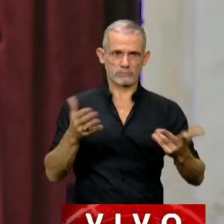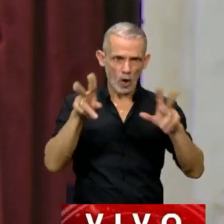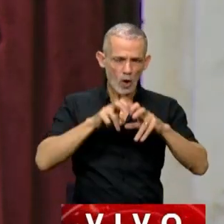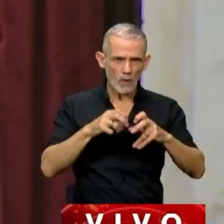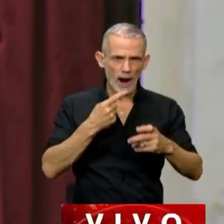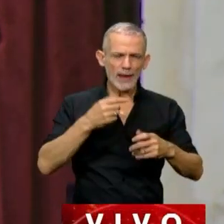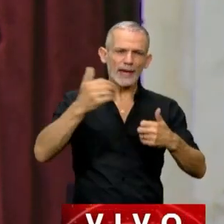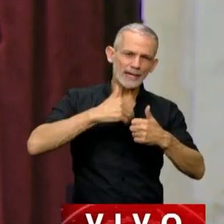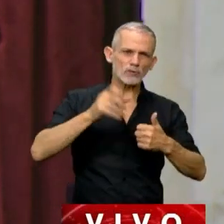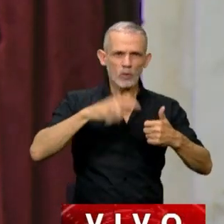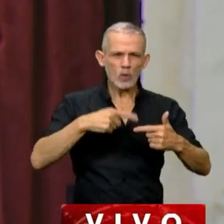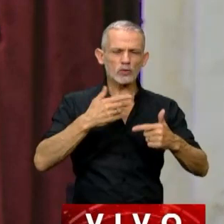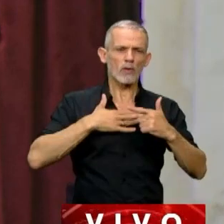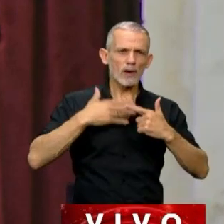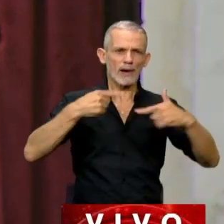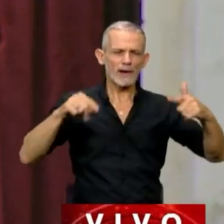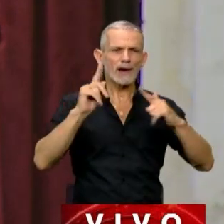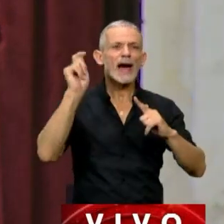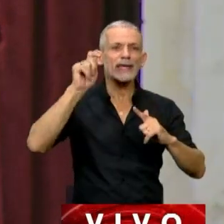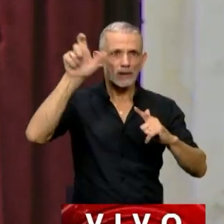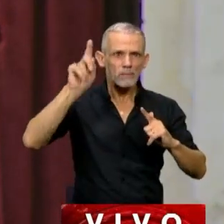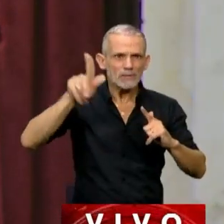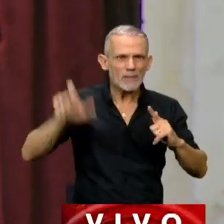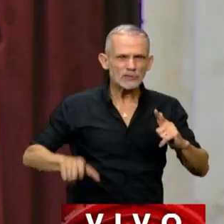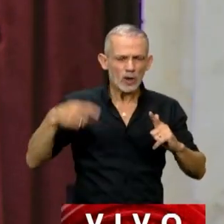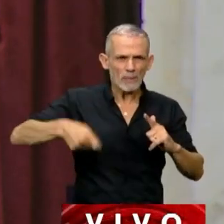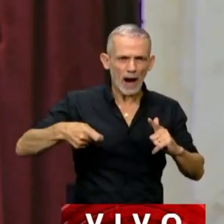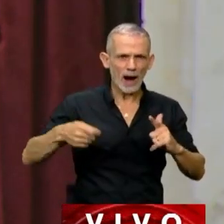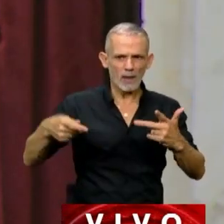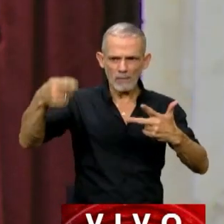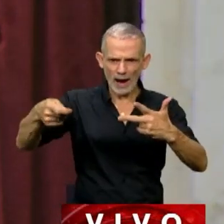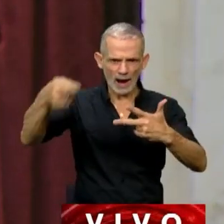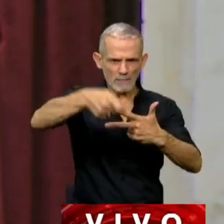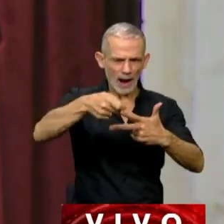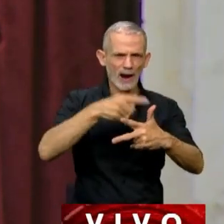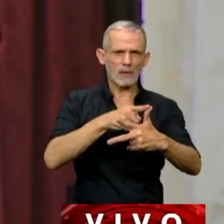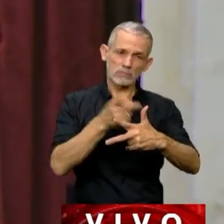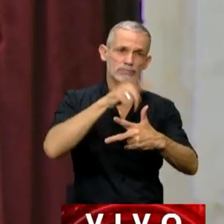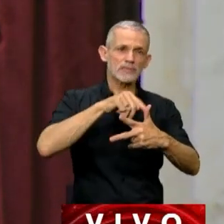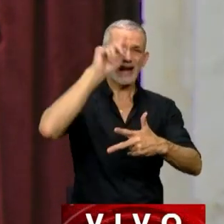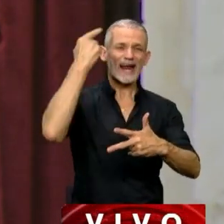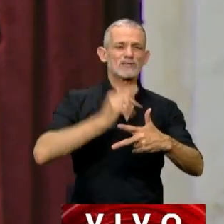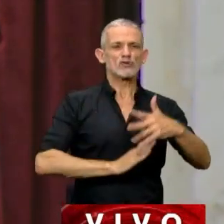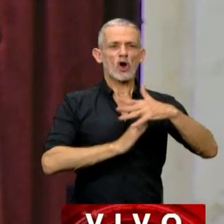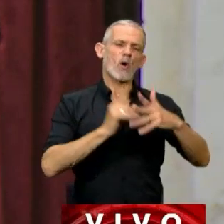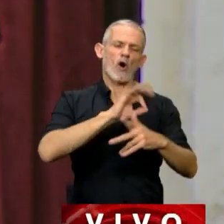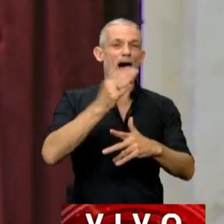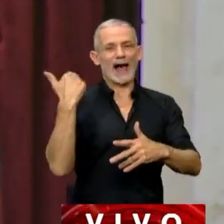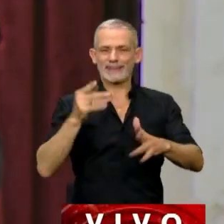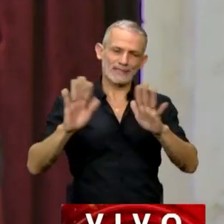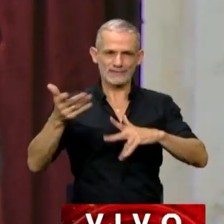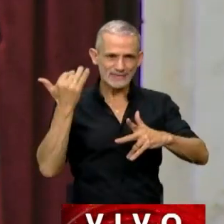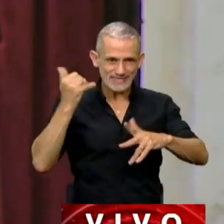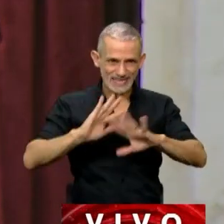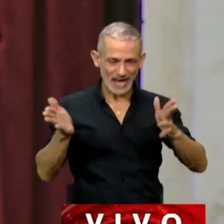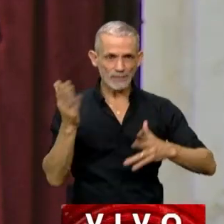cobrar ingresos brutos, inmobiliarios, a la misma persona, a la misma empresa. Y luego viene Nación, o antes vino Nación, ya